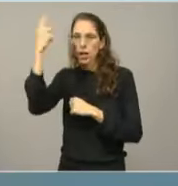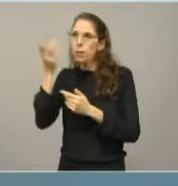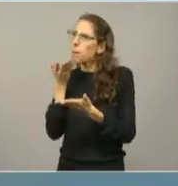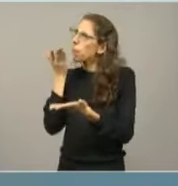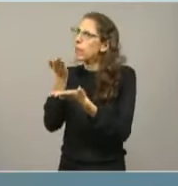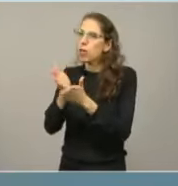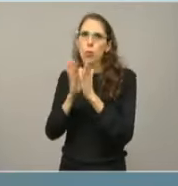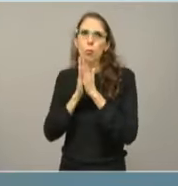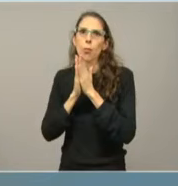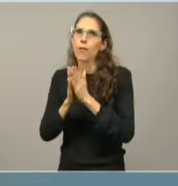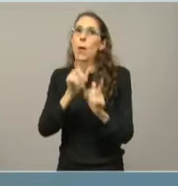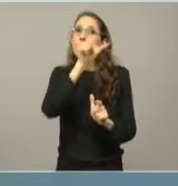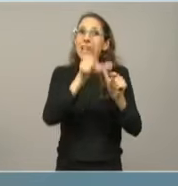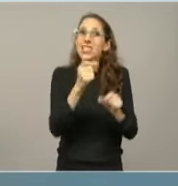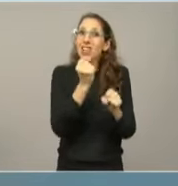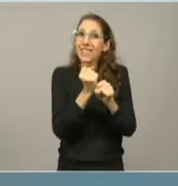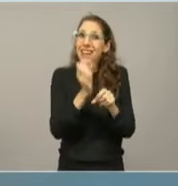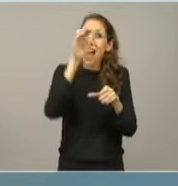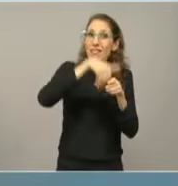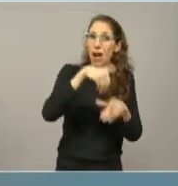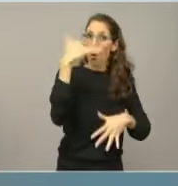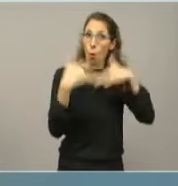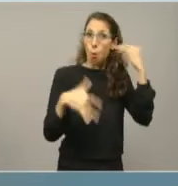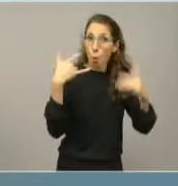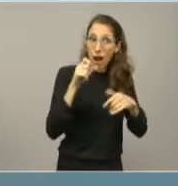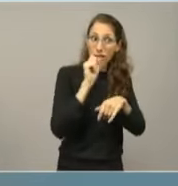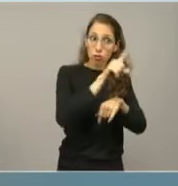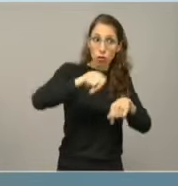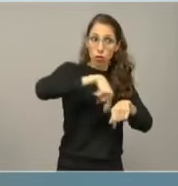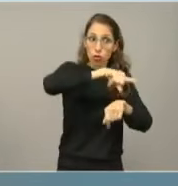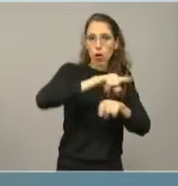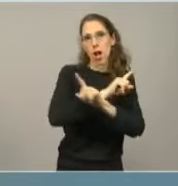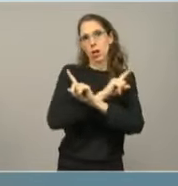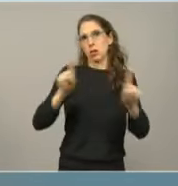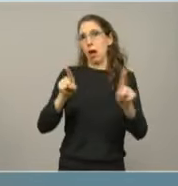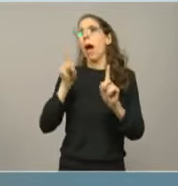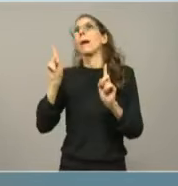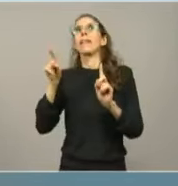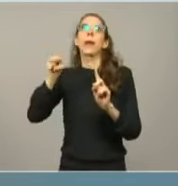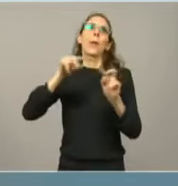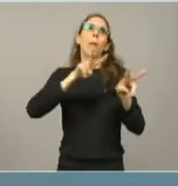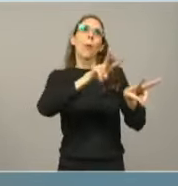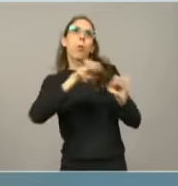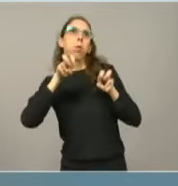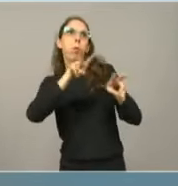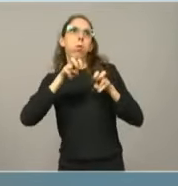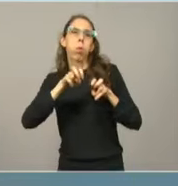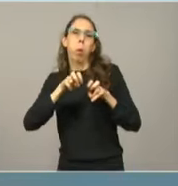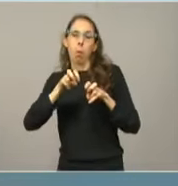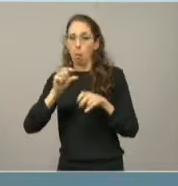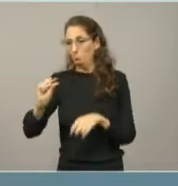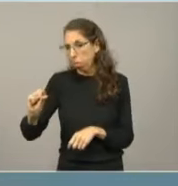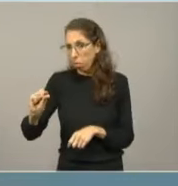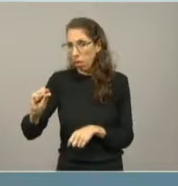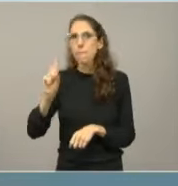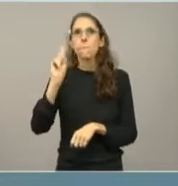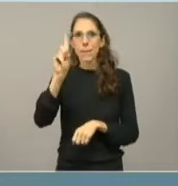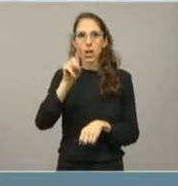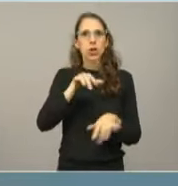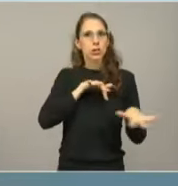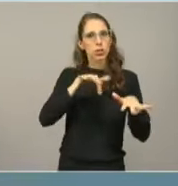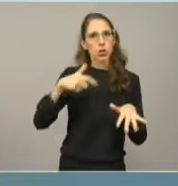incorporen a los de las guardias que el impacto recaudatorio es absolutamente mínimo eh pero que tiene un impacto social muy grande